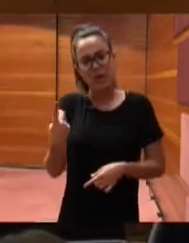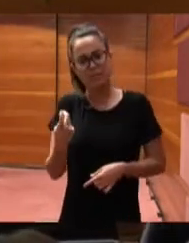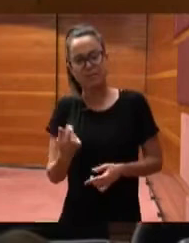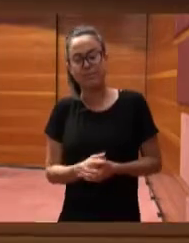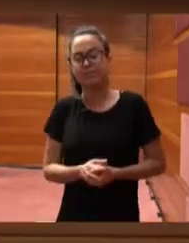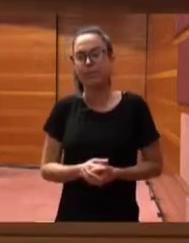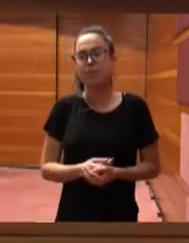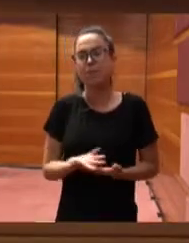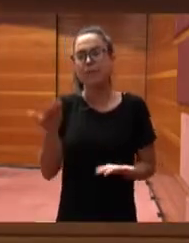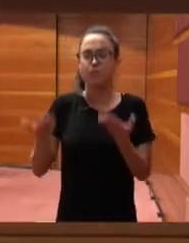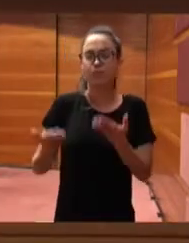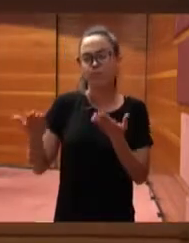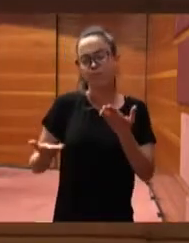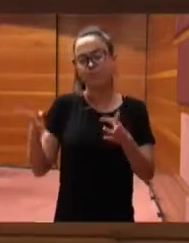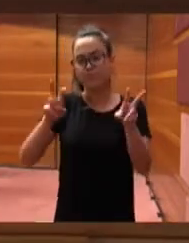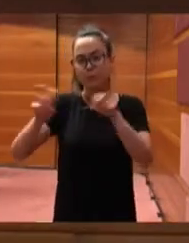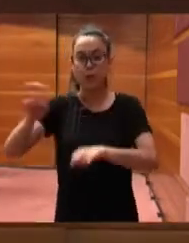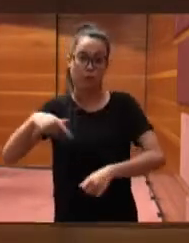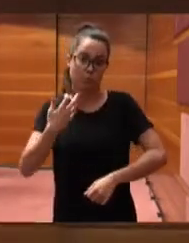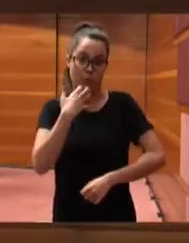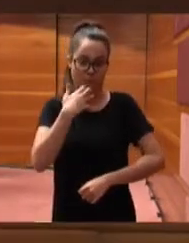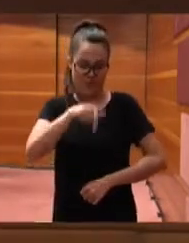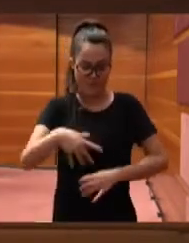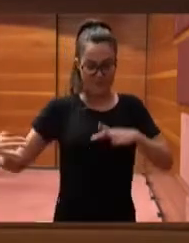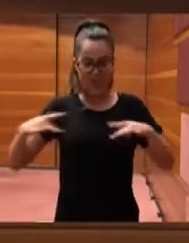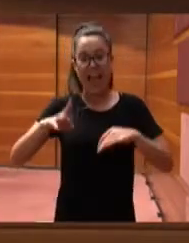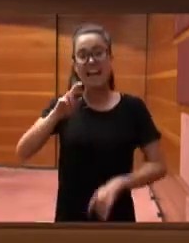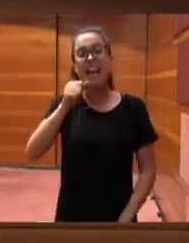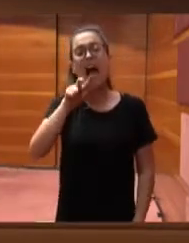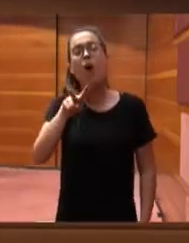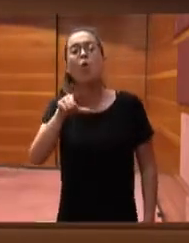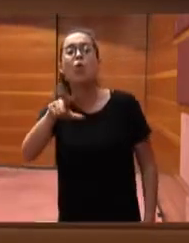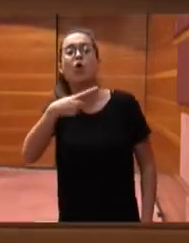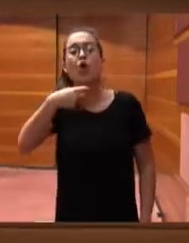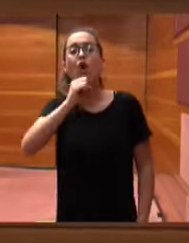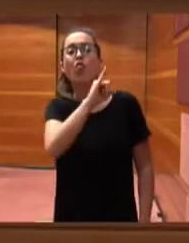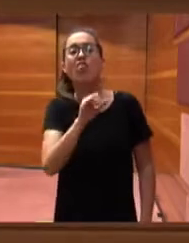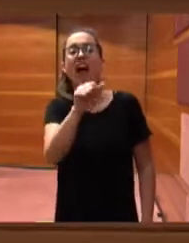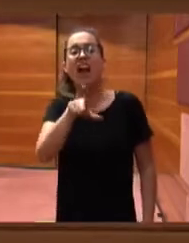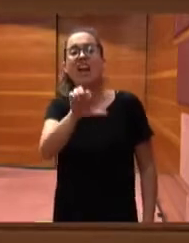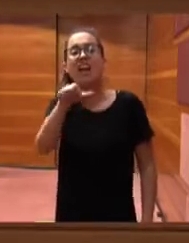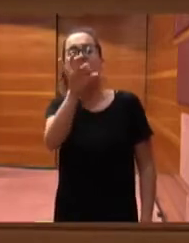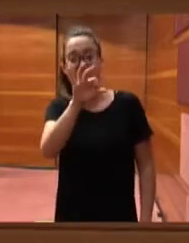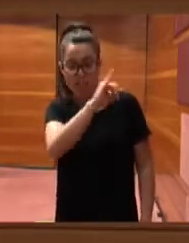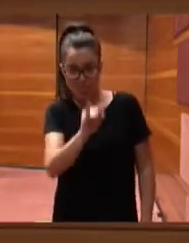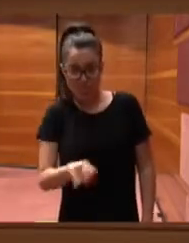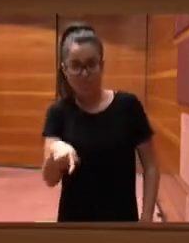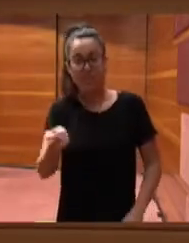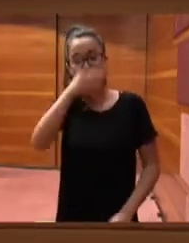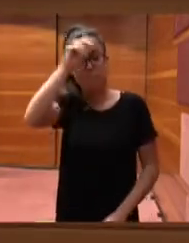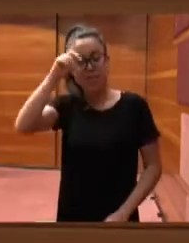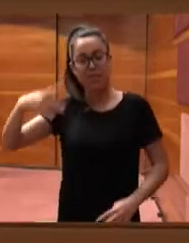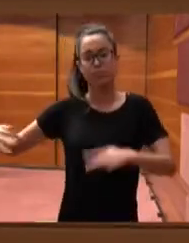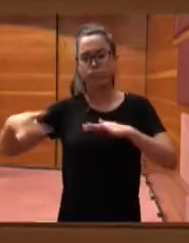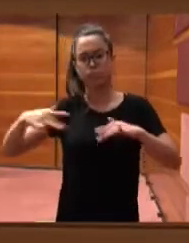Por contrastarlo con algo, hoy que estamos en el tema del fútbol, Raúl González, aquel futbolista del Real Madrid, que emigró a Alemania antes que nadie, tal,